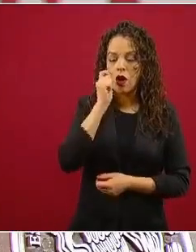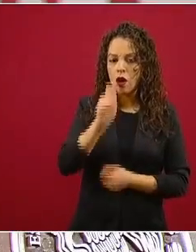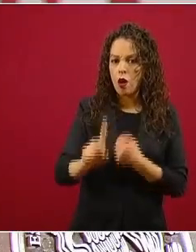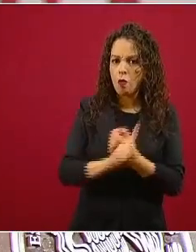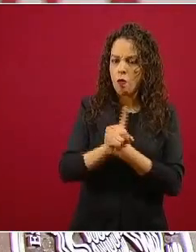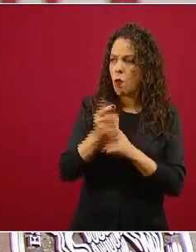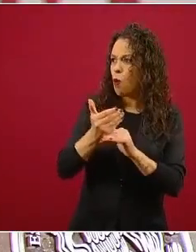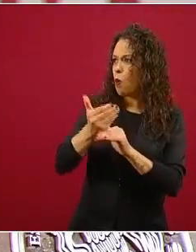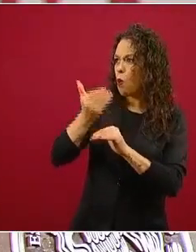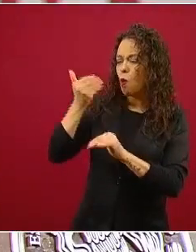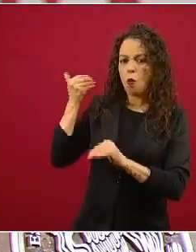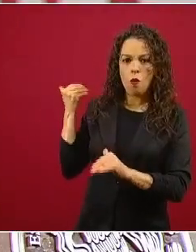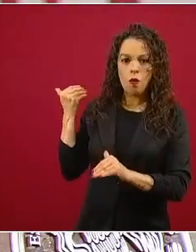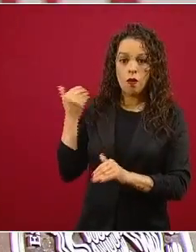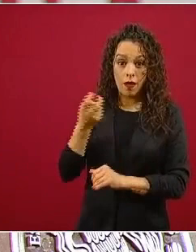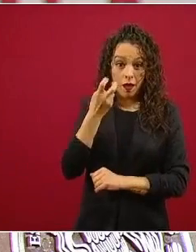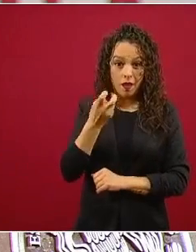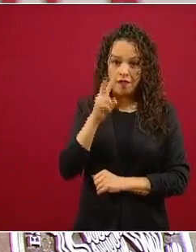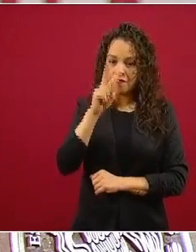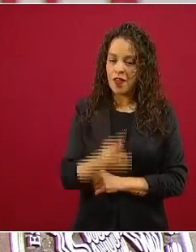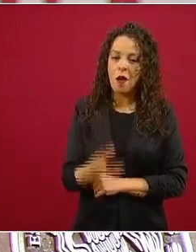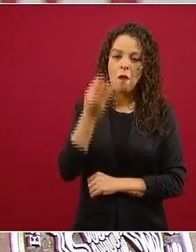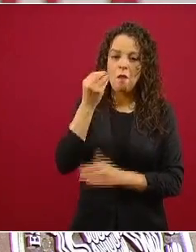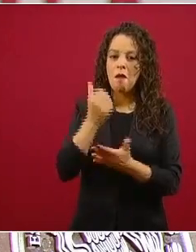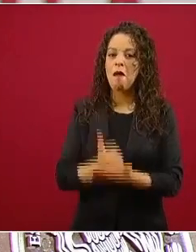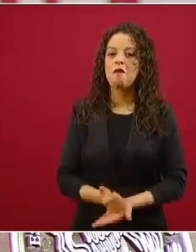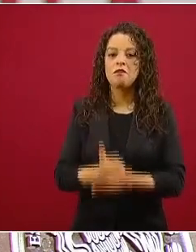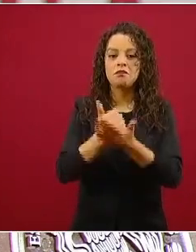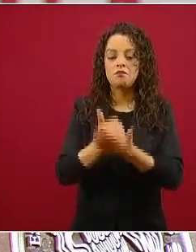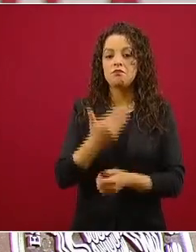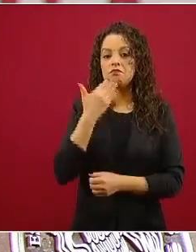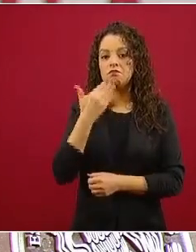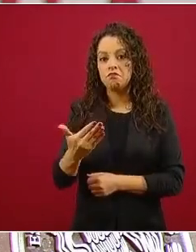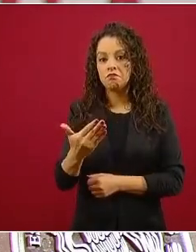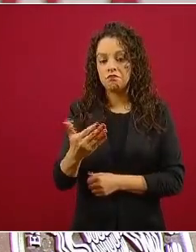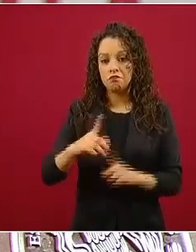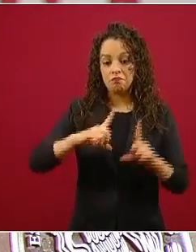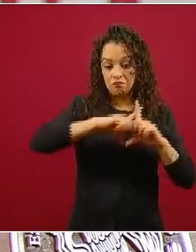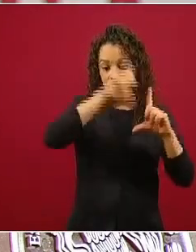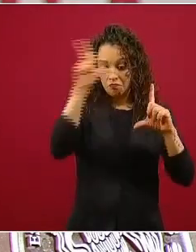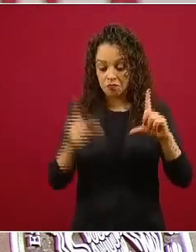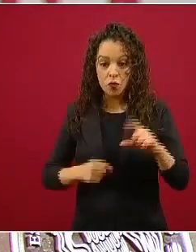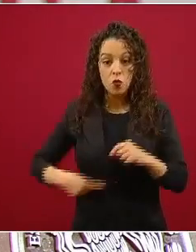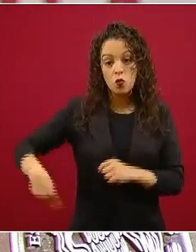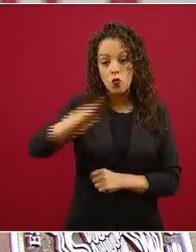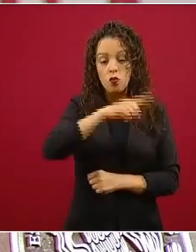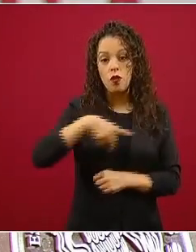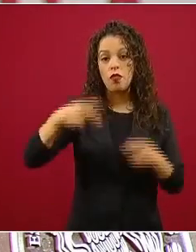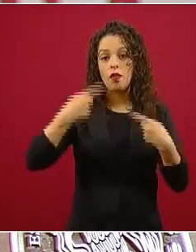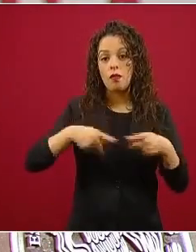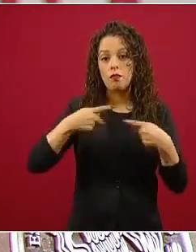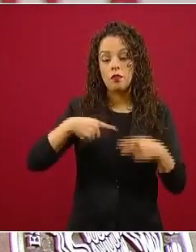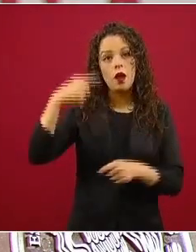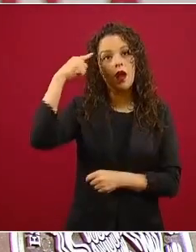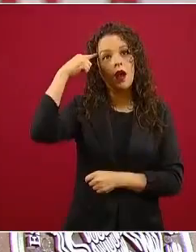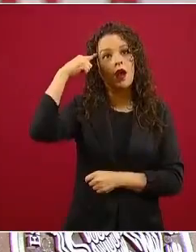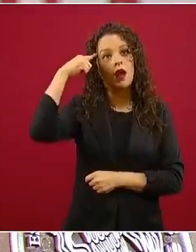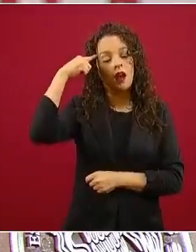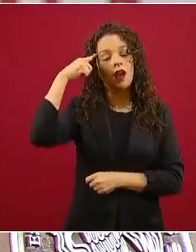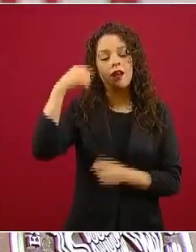va a ayudar mucho a sanear la vida pública del país. ¿Qué